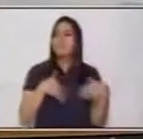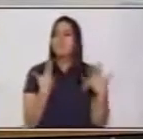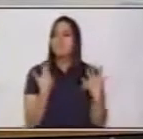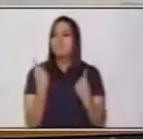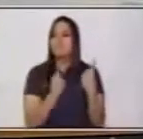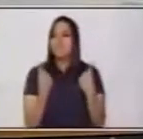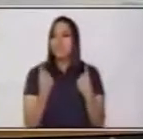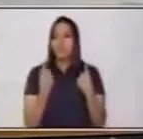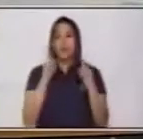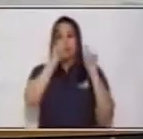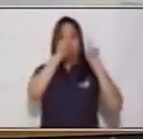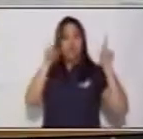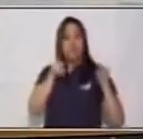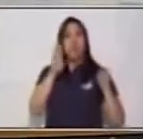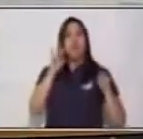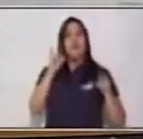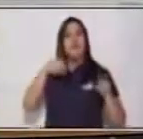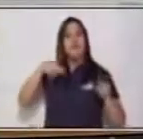un binomio.